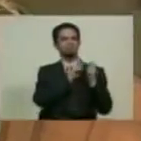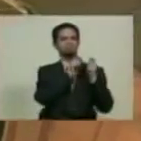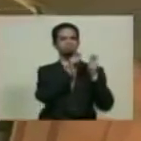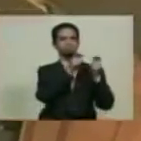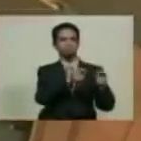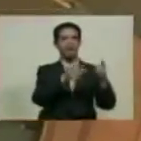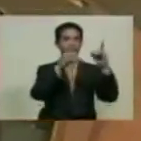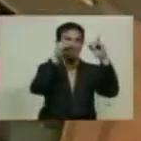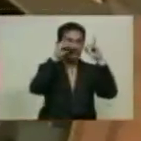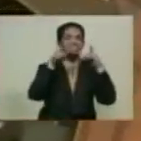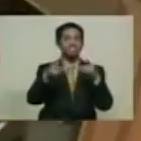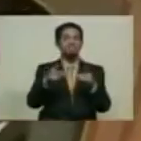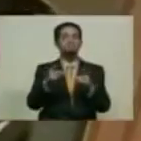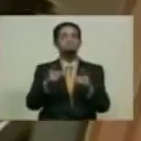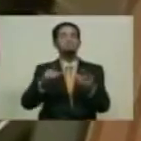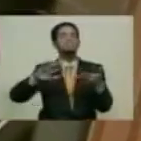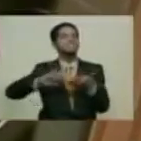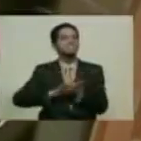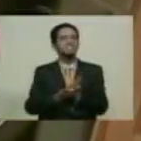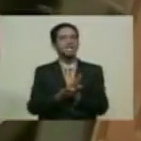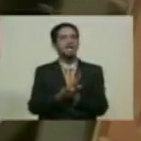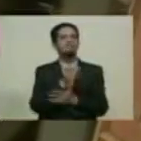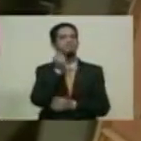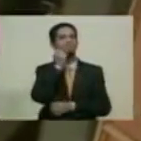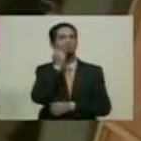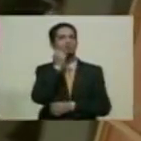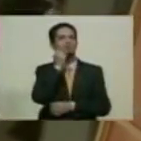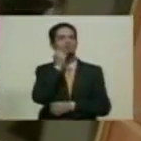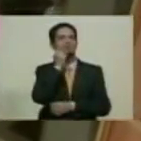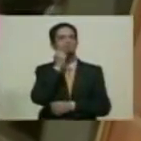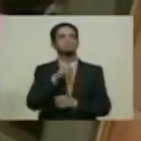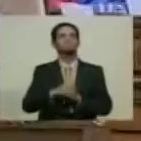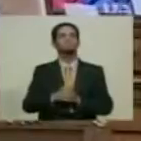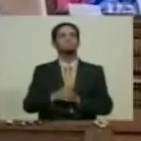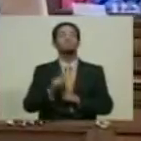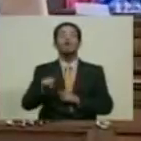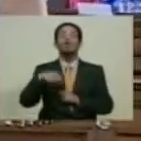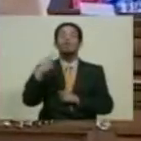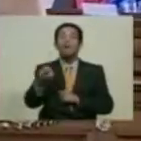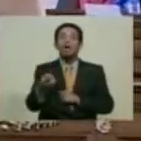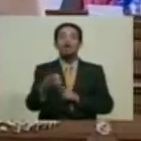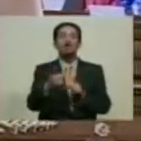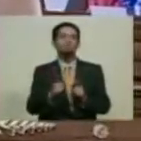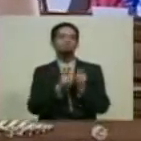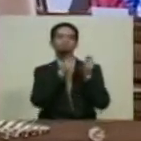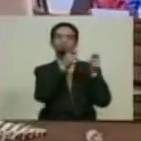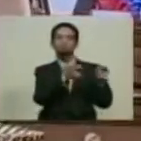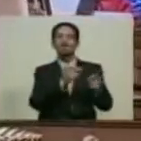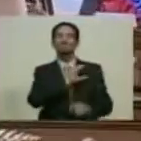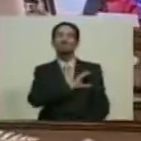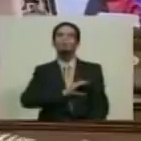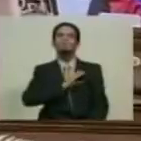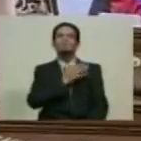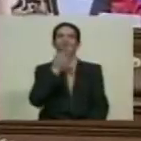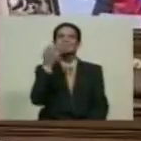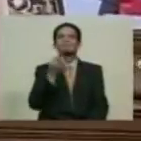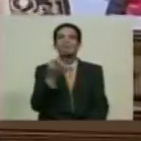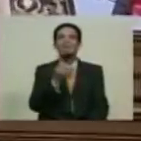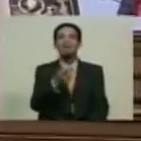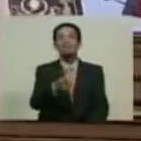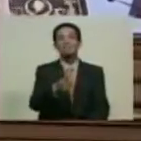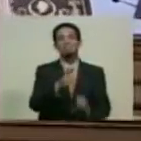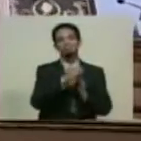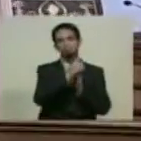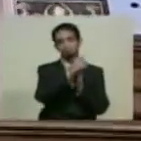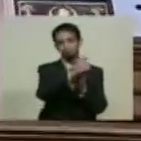luego ejercer sus funciones aquí, y luego la Comisión de la Verdad, a la cual ha estado al frente de él, sí,